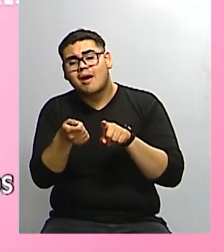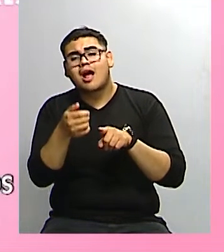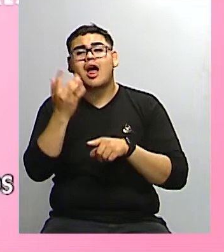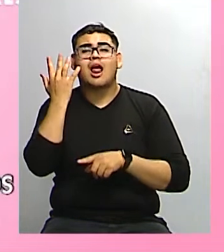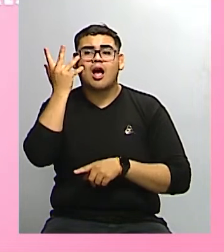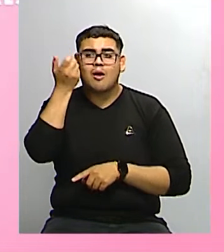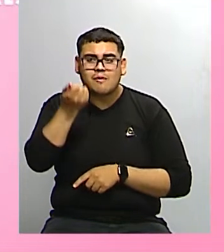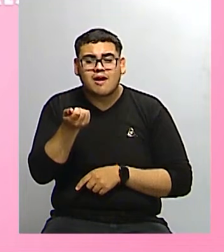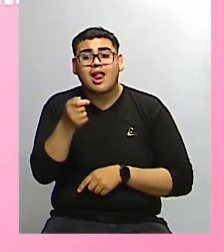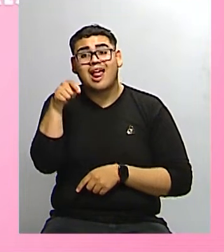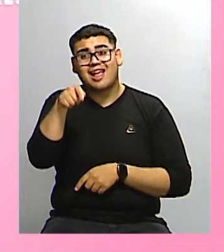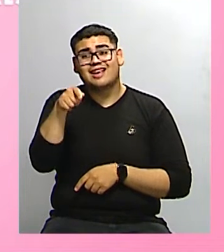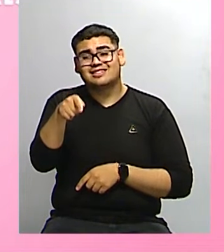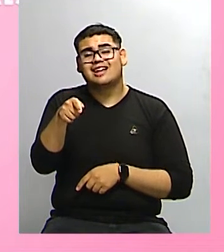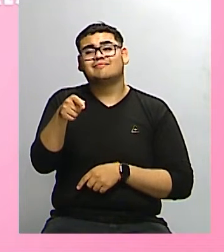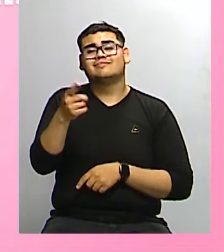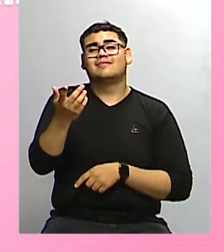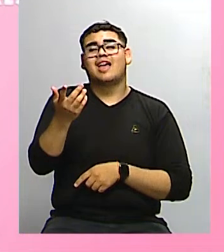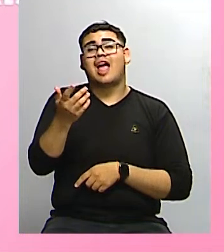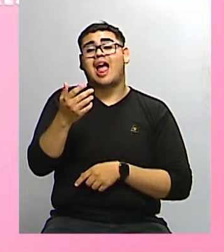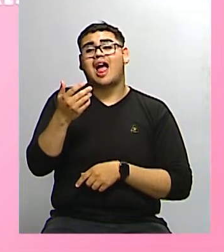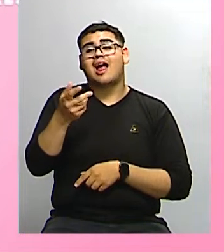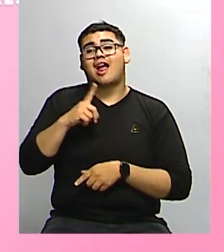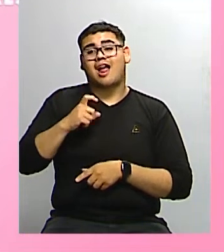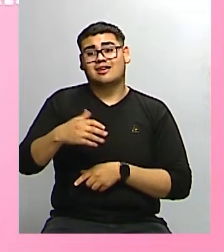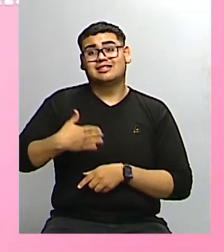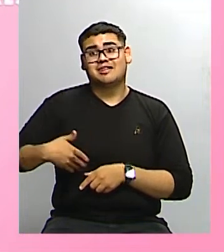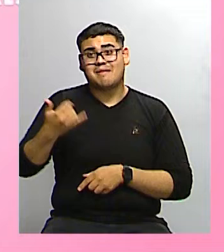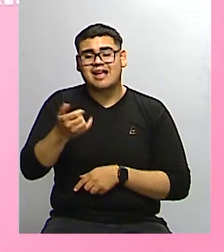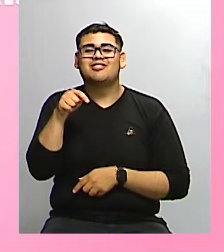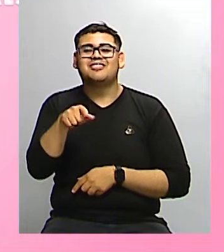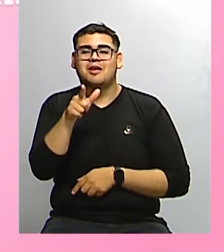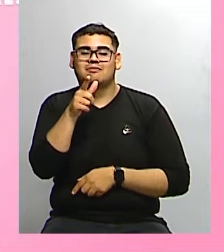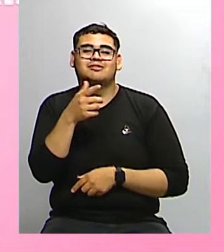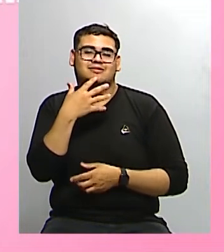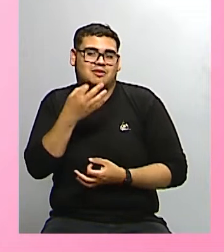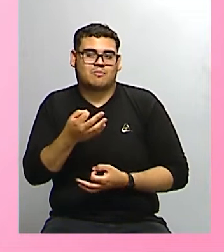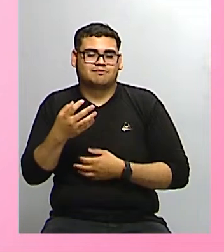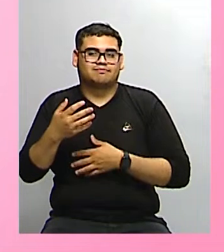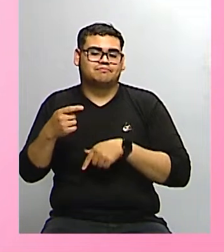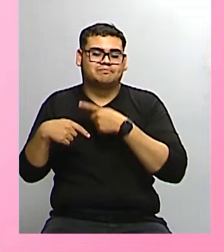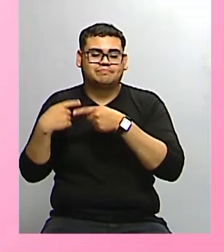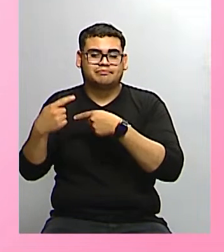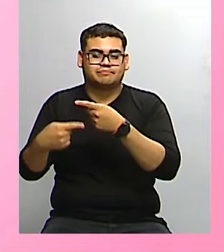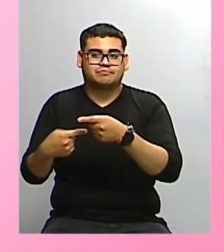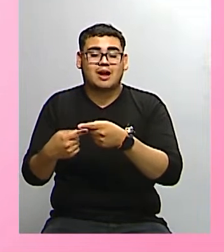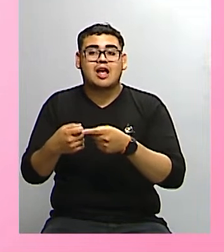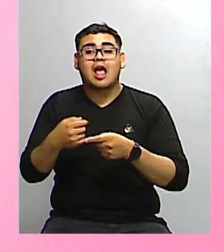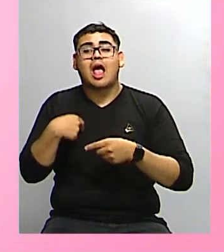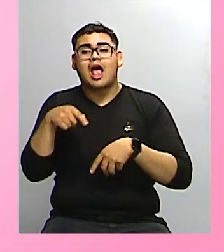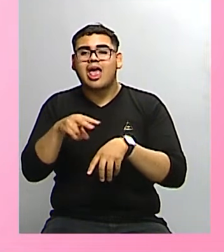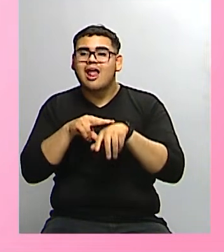mama, bueno, ahí puede tener una carga genética. En esos casos, lo que se recomienda es que hagan